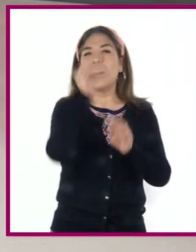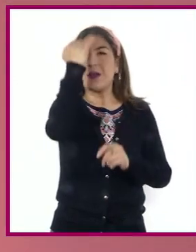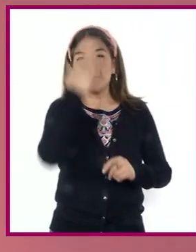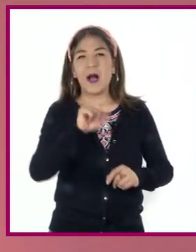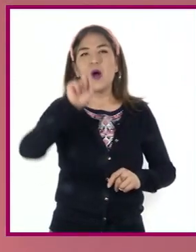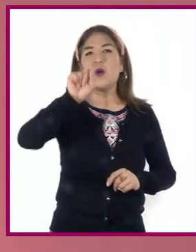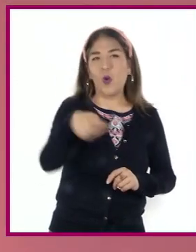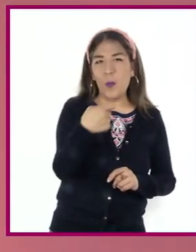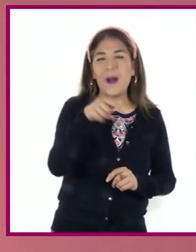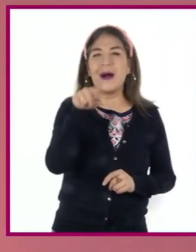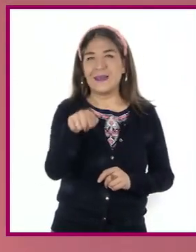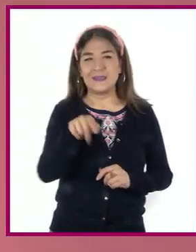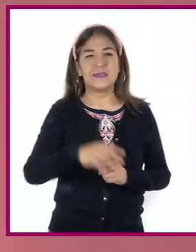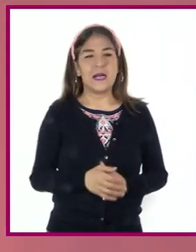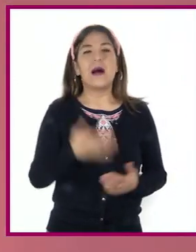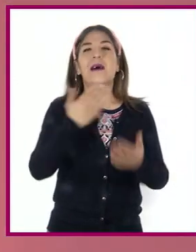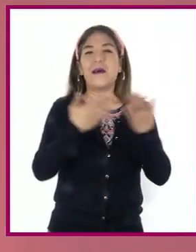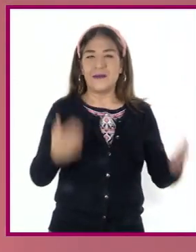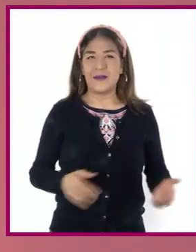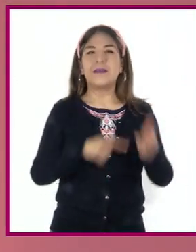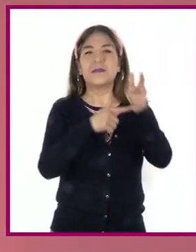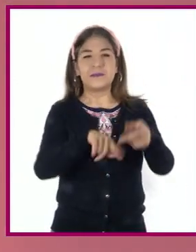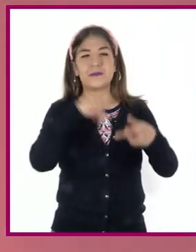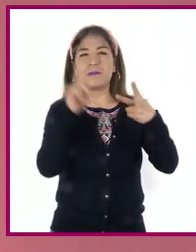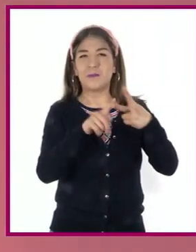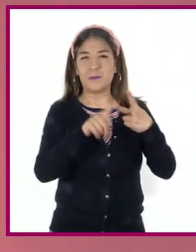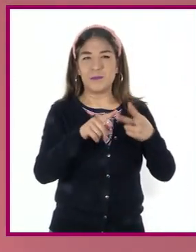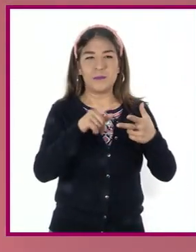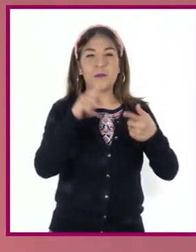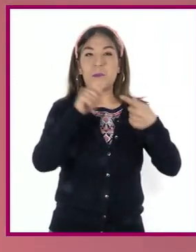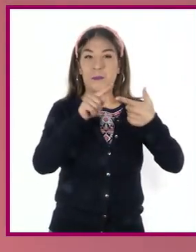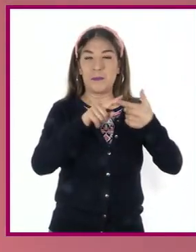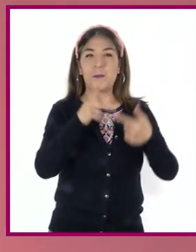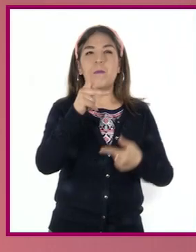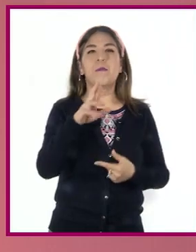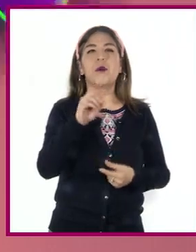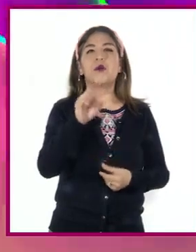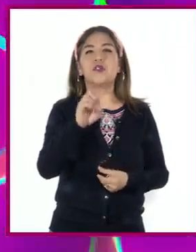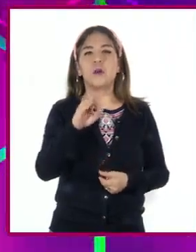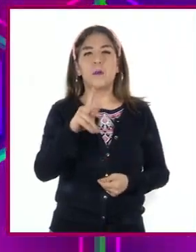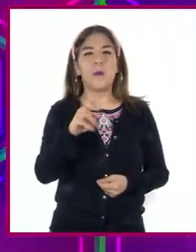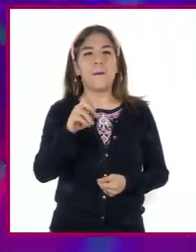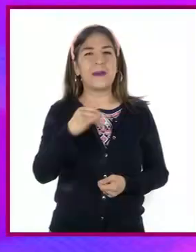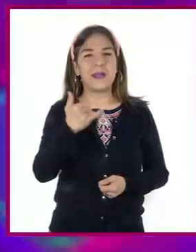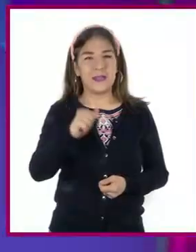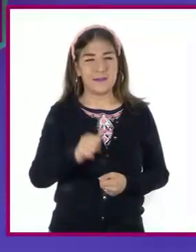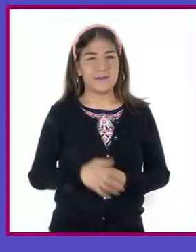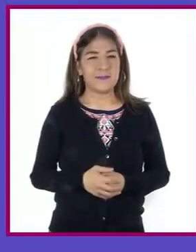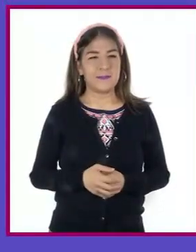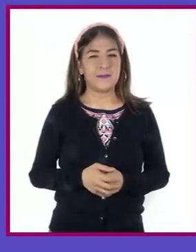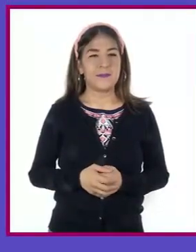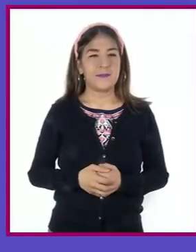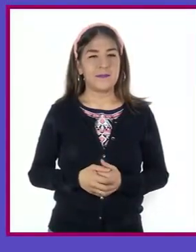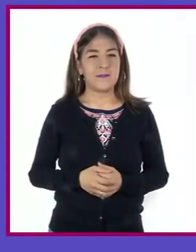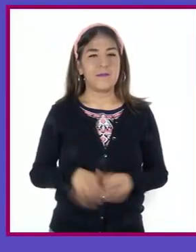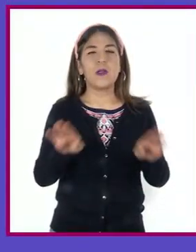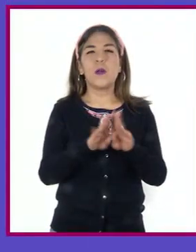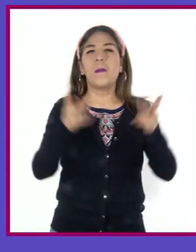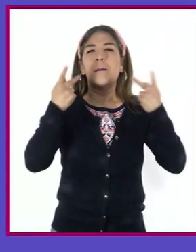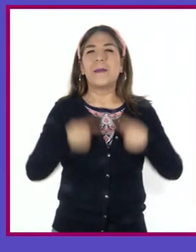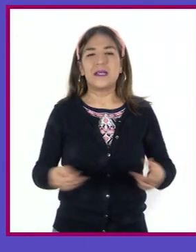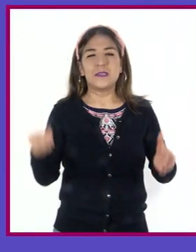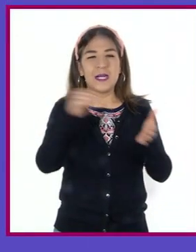Kena iskino. Namatikitase kenikatsa tlactoli motekiwia y panse xochitlactoli motekiwia